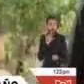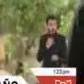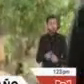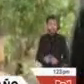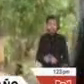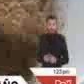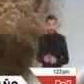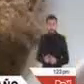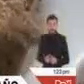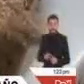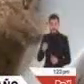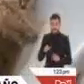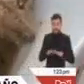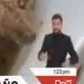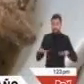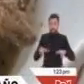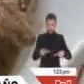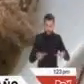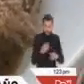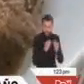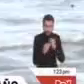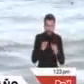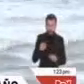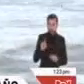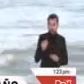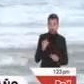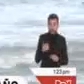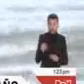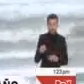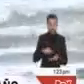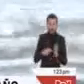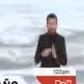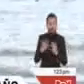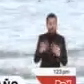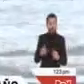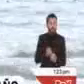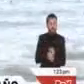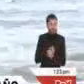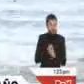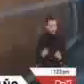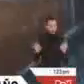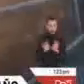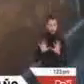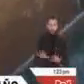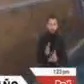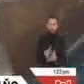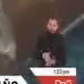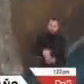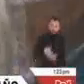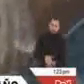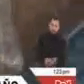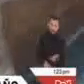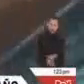conocer mucho de un lugar por su comida. La de Nuquí me dice cuánto les importa a estas personas seguir conectadas con sus raíces. Yo no sé si ellos lo reconocerán o